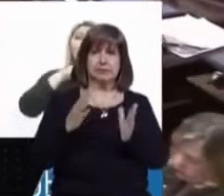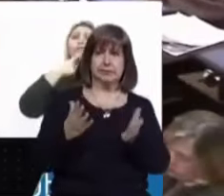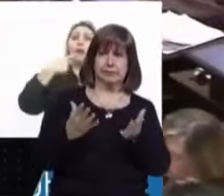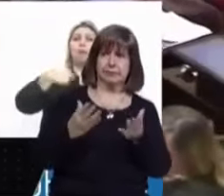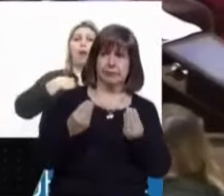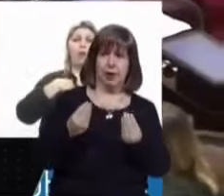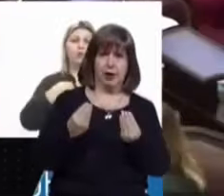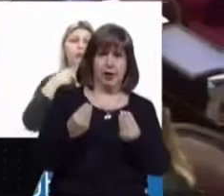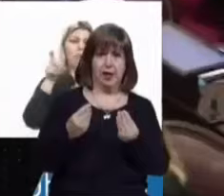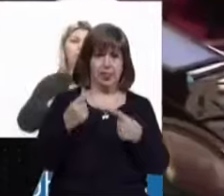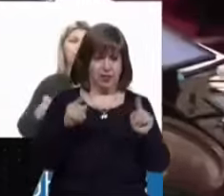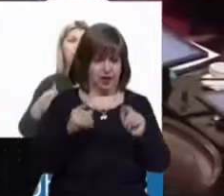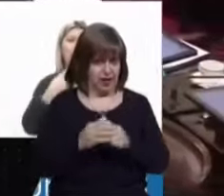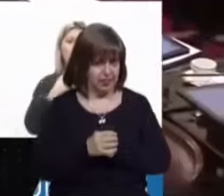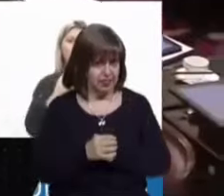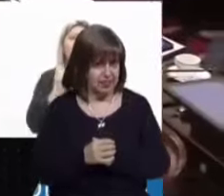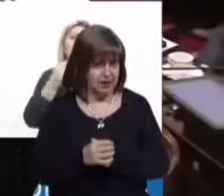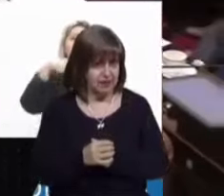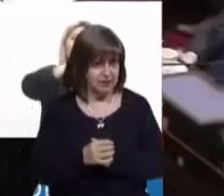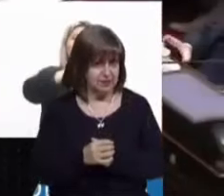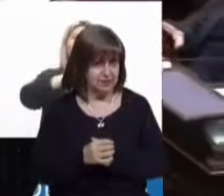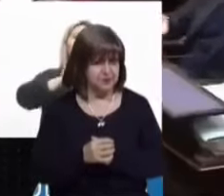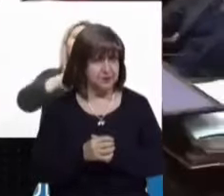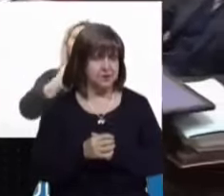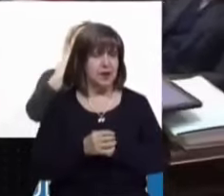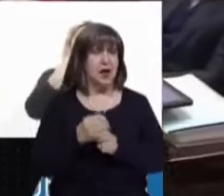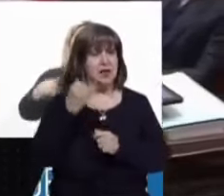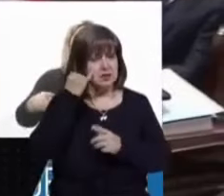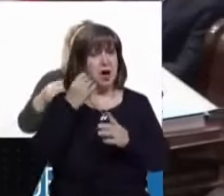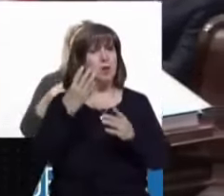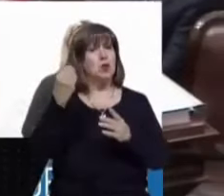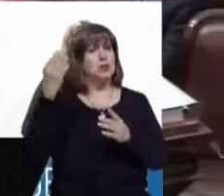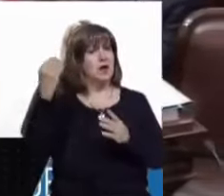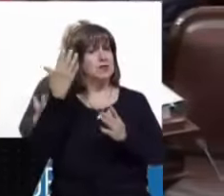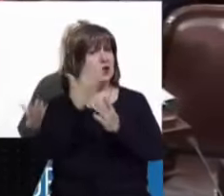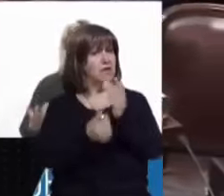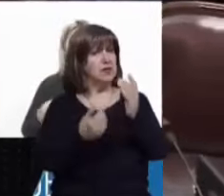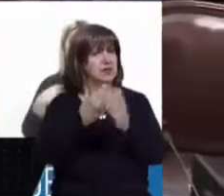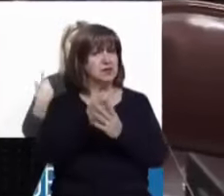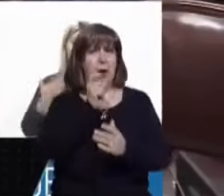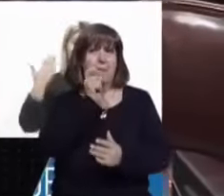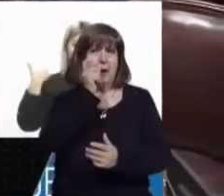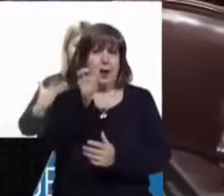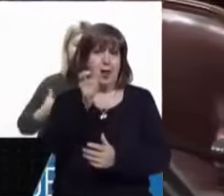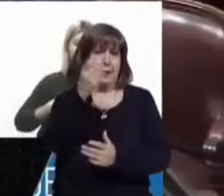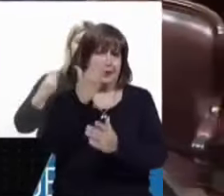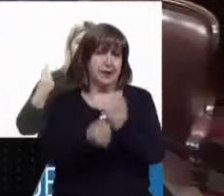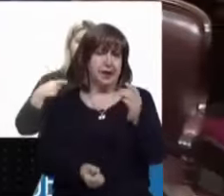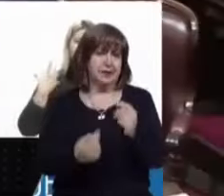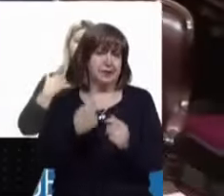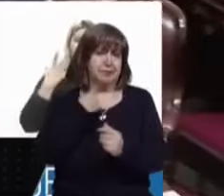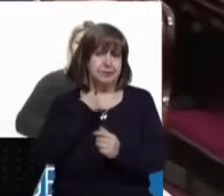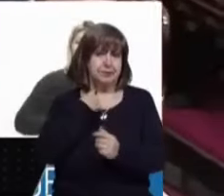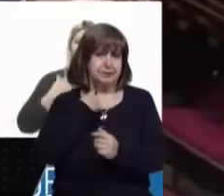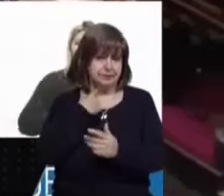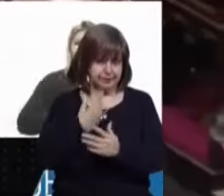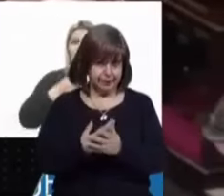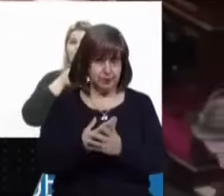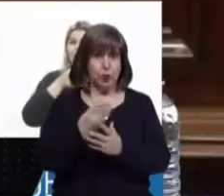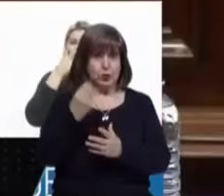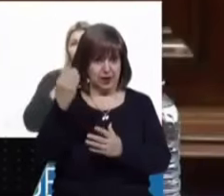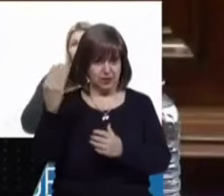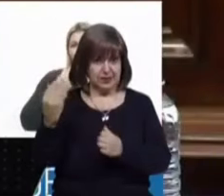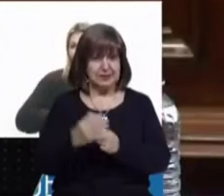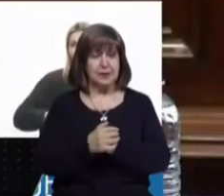va a ser distinto, ¿no? Hemos fallado muchas veces a nuestras palabras, nuevamente el problema de credibilidad.